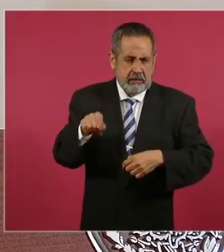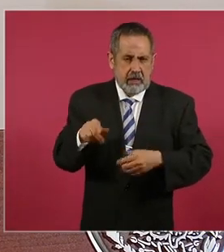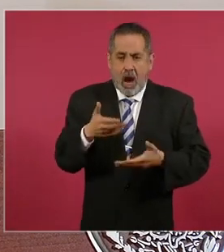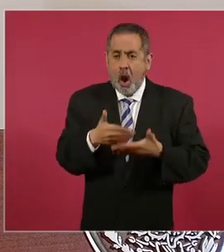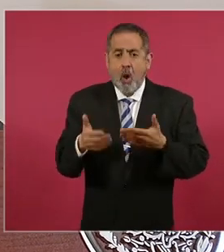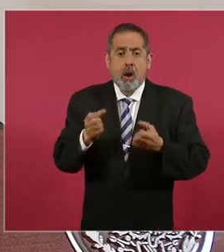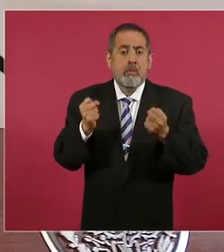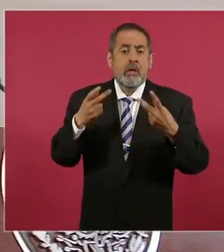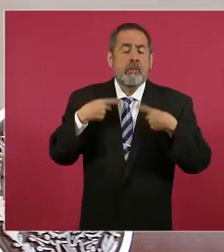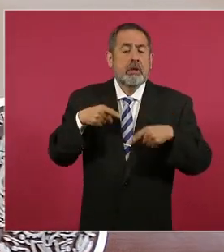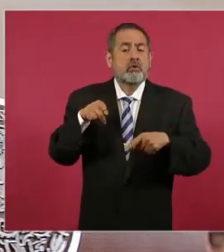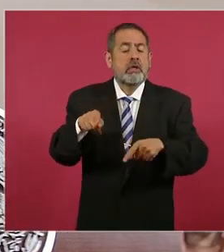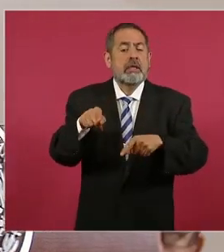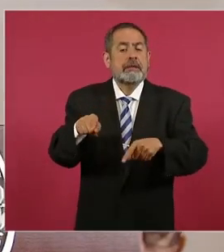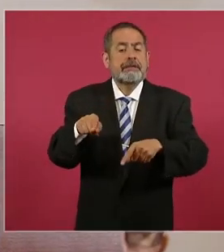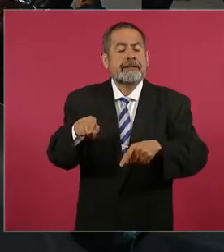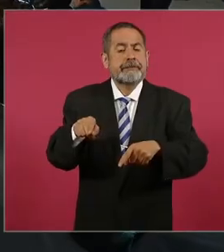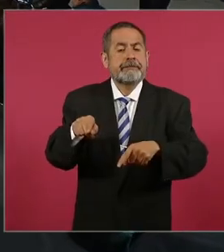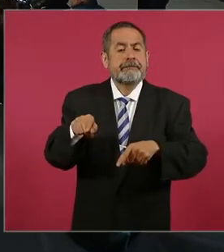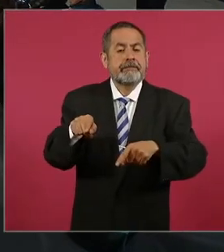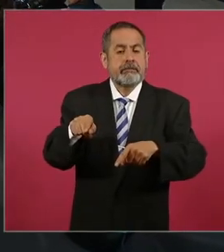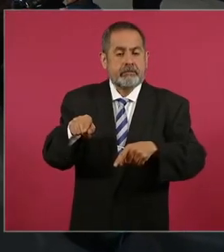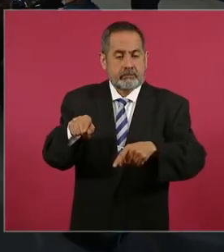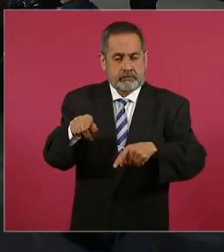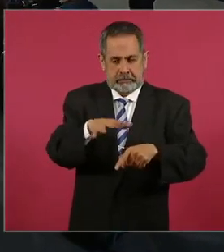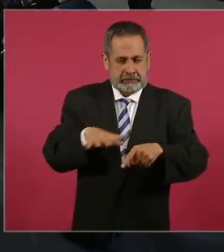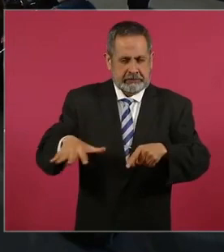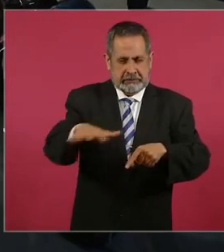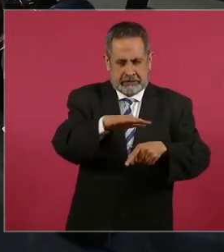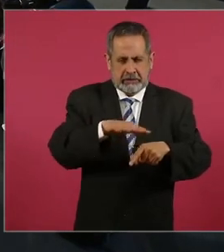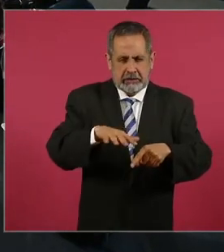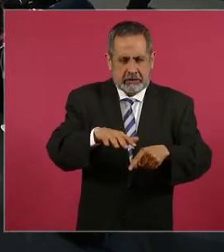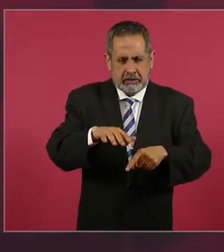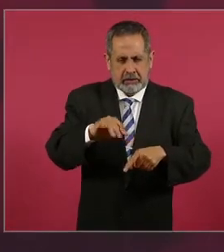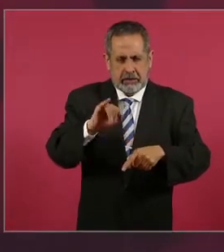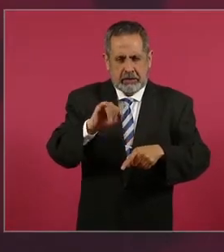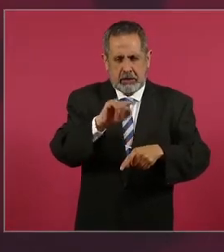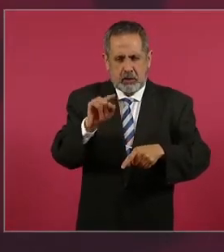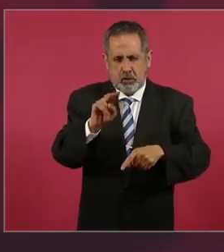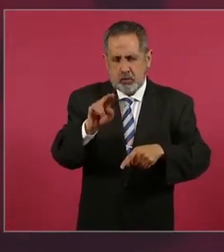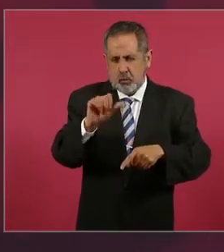ahora mucha gente de esa región,